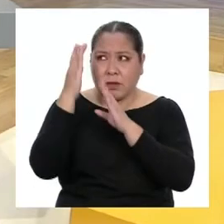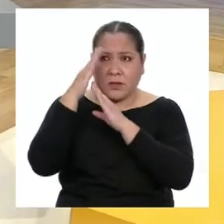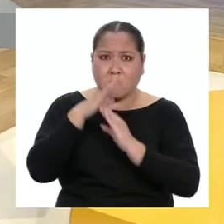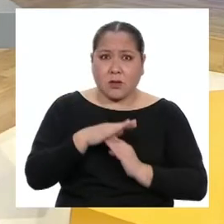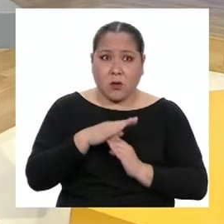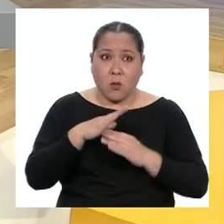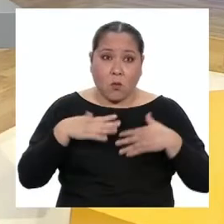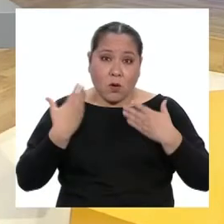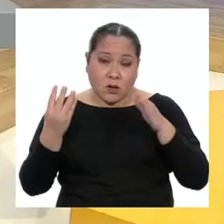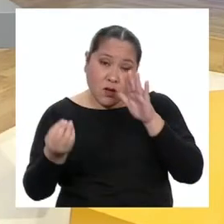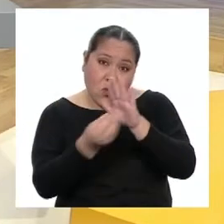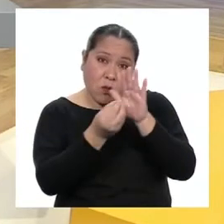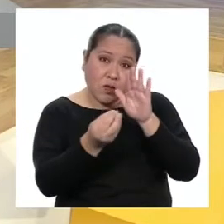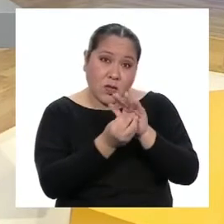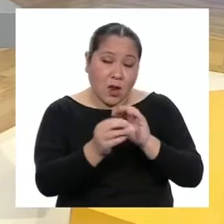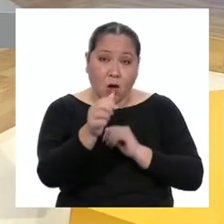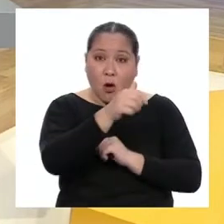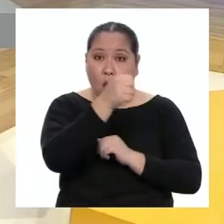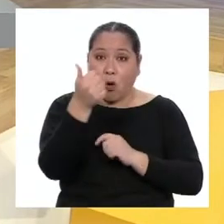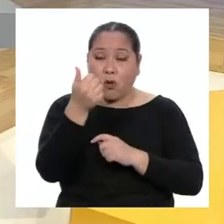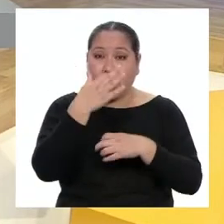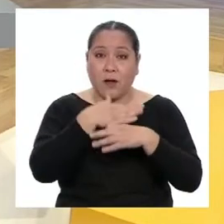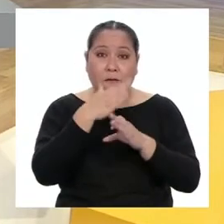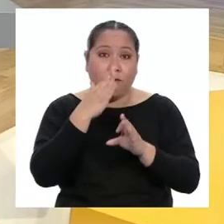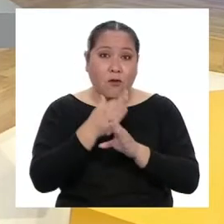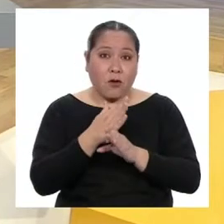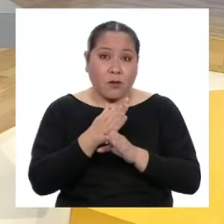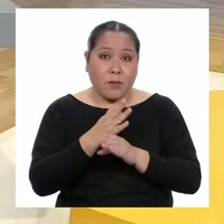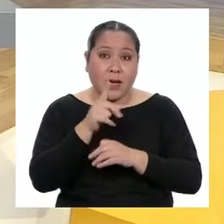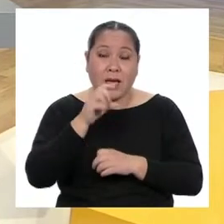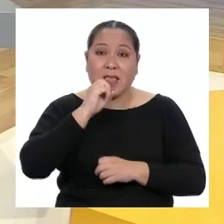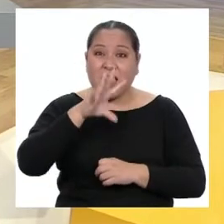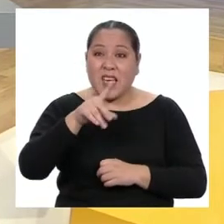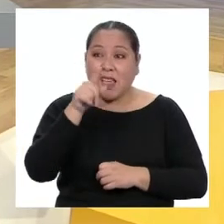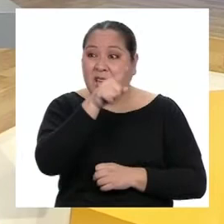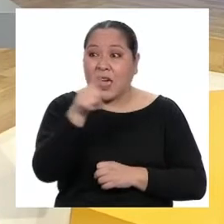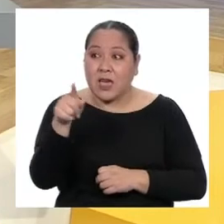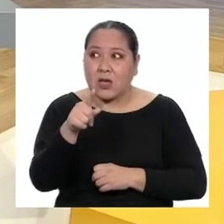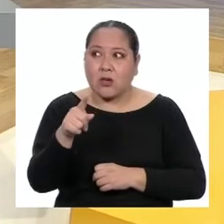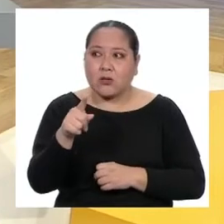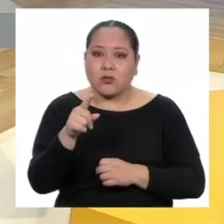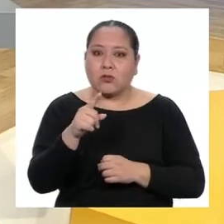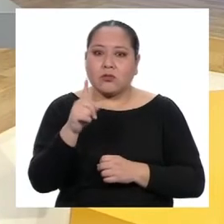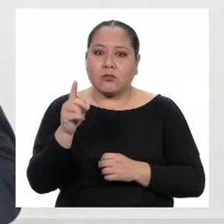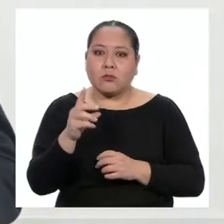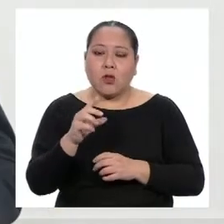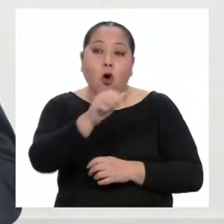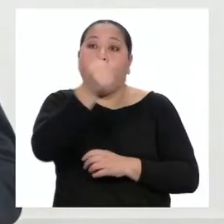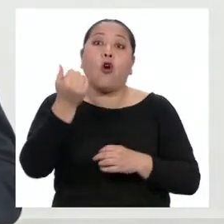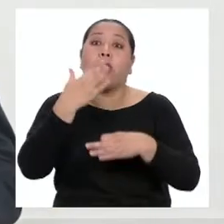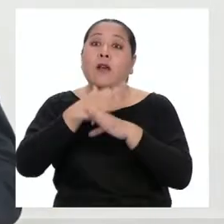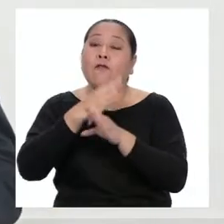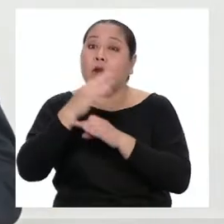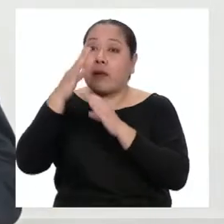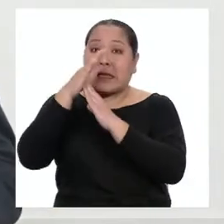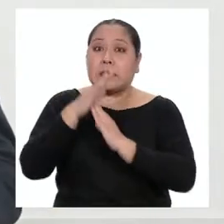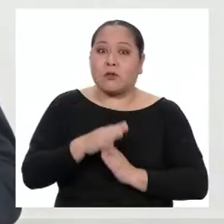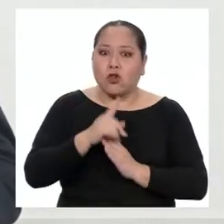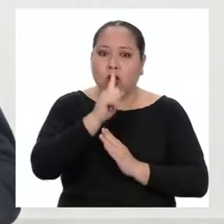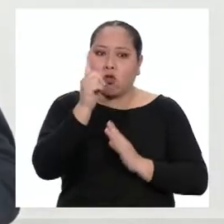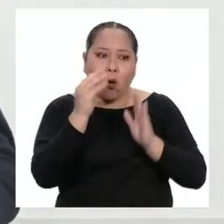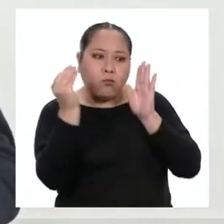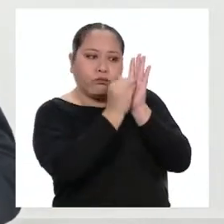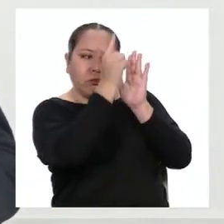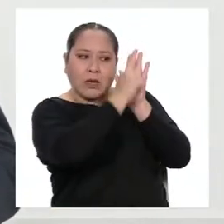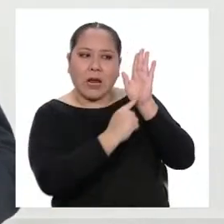puede agregar alguna otra opción que les permita mencionar algo que no hayamos listado? Excelente